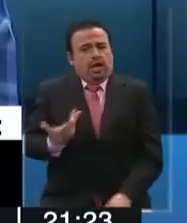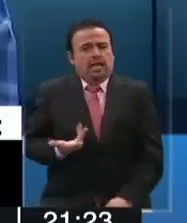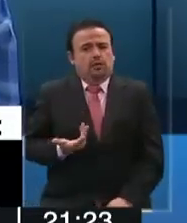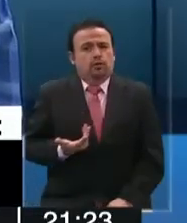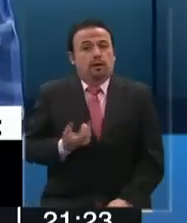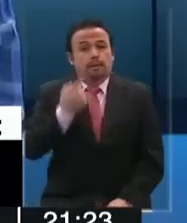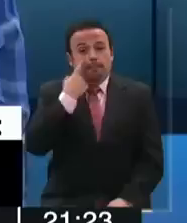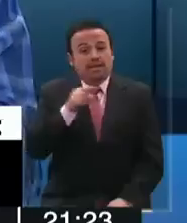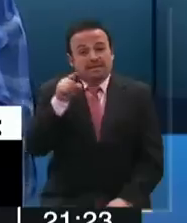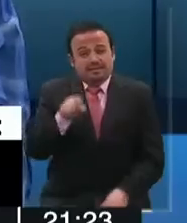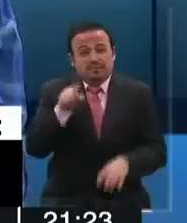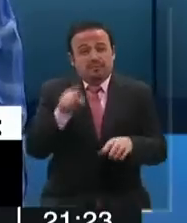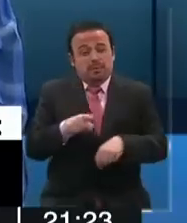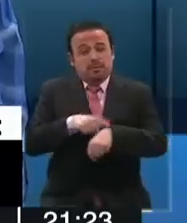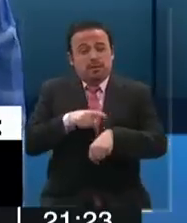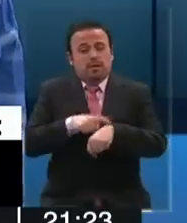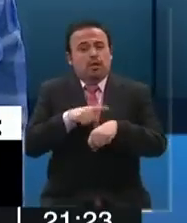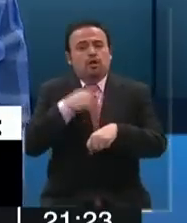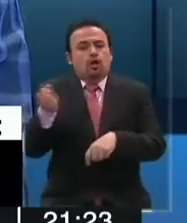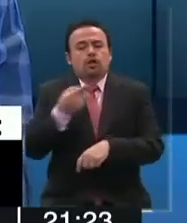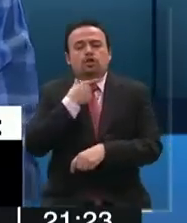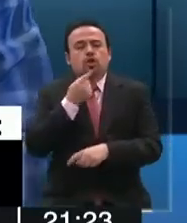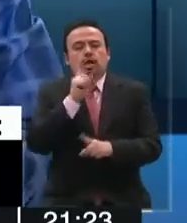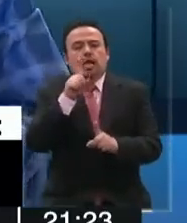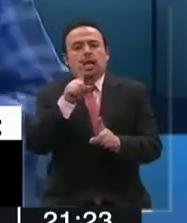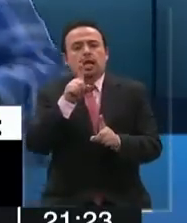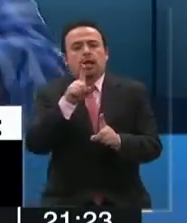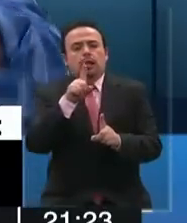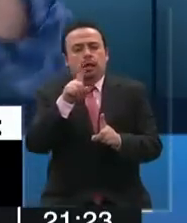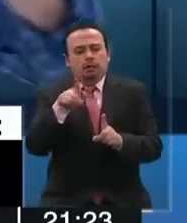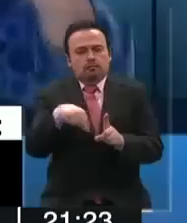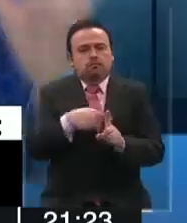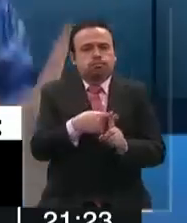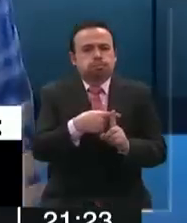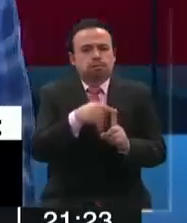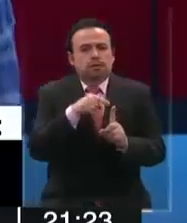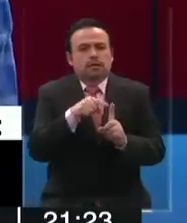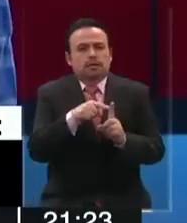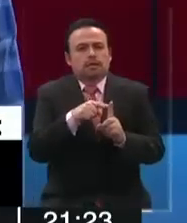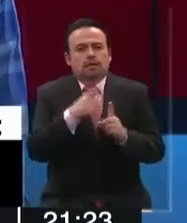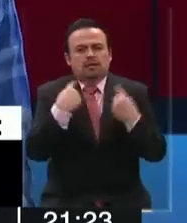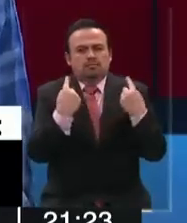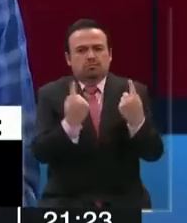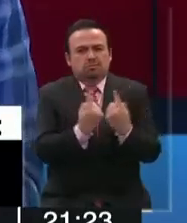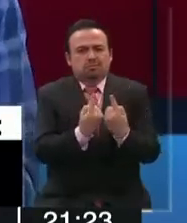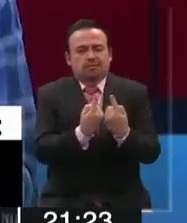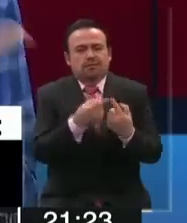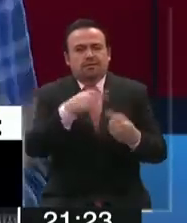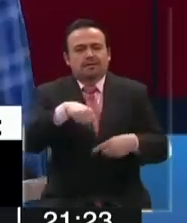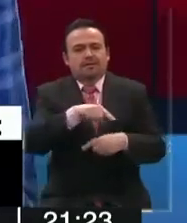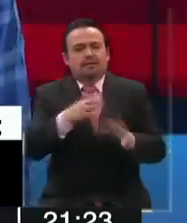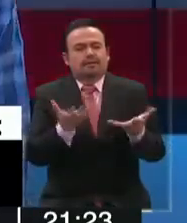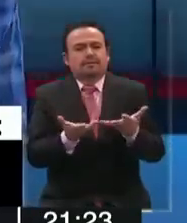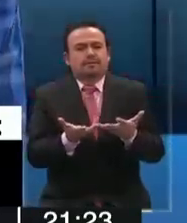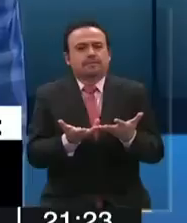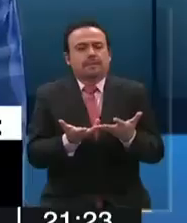ese minuto no se quiso sumar a al incendio global que se habían